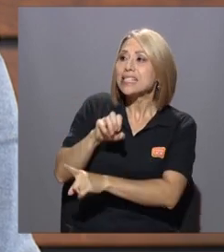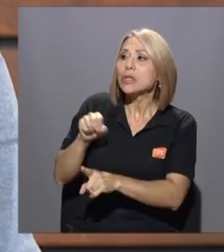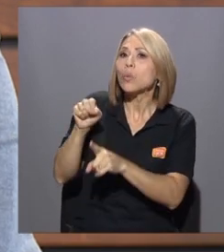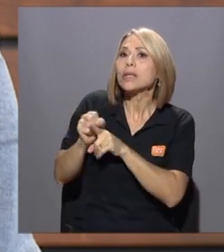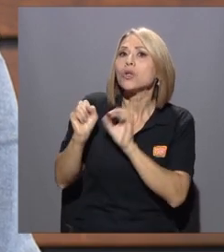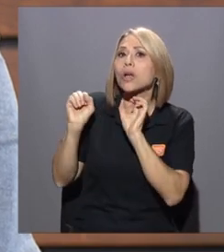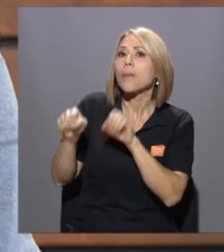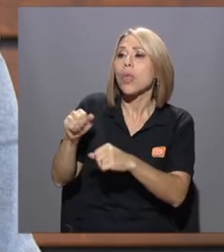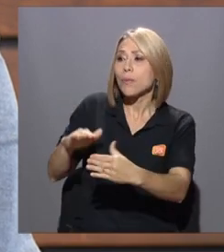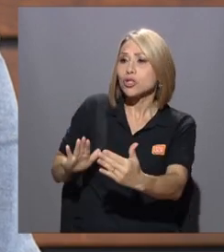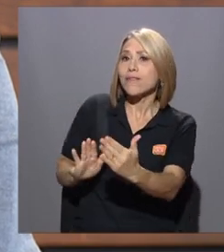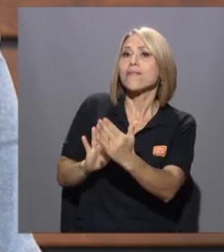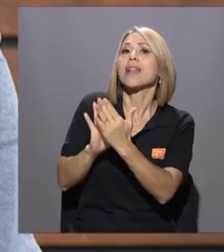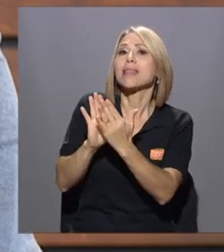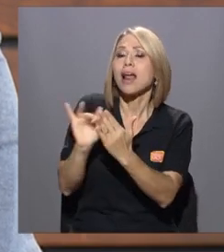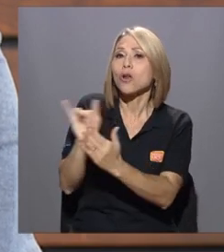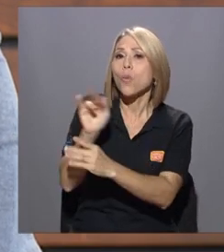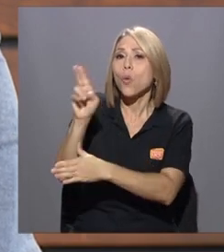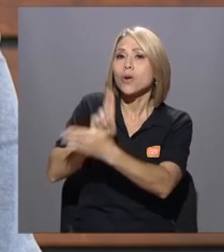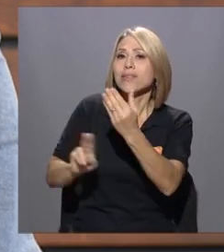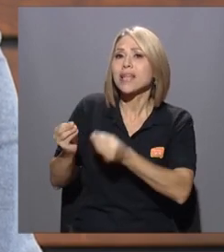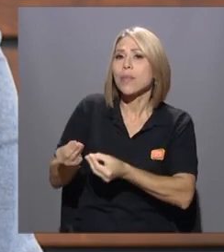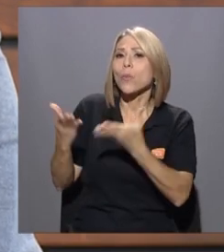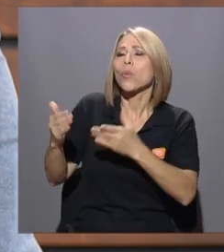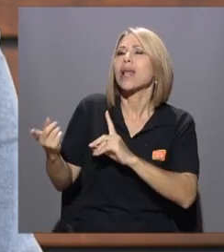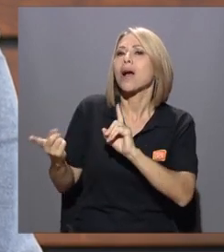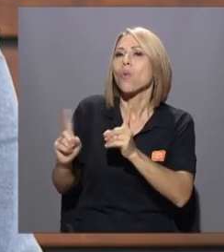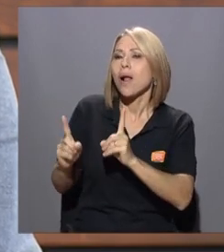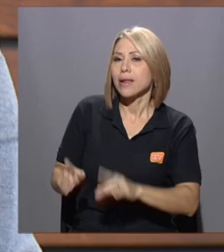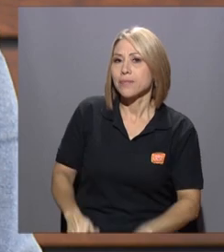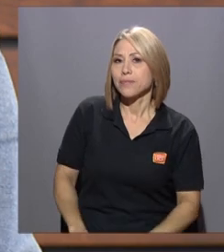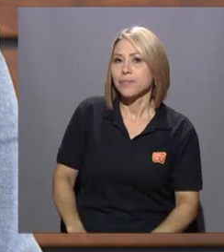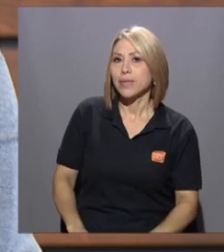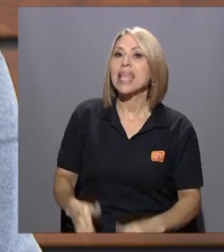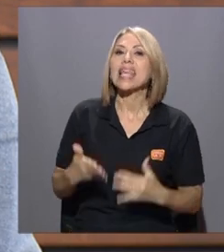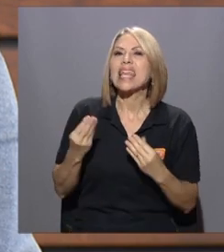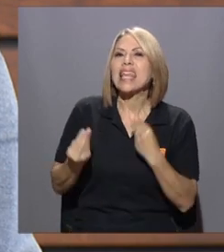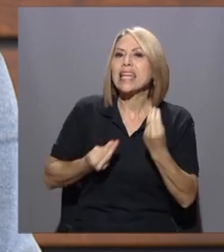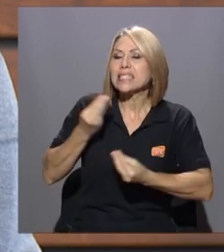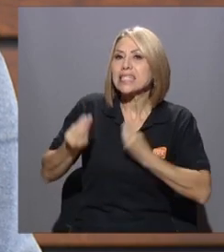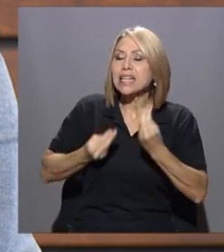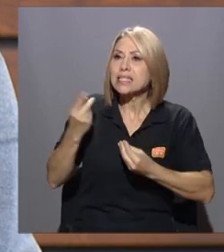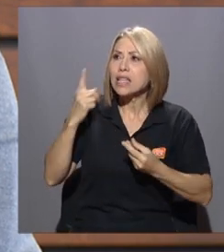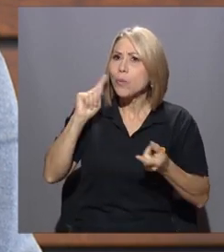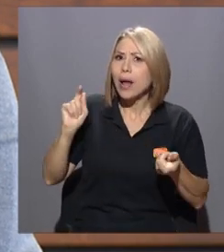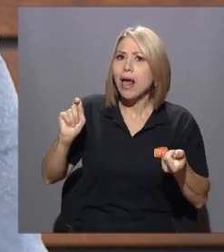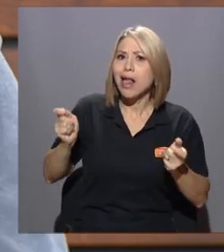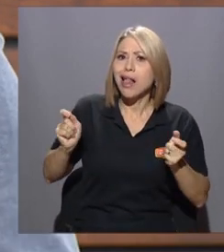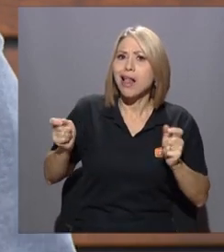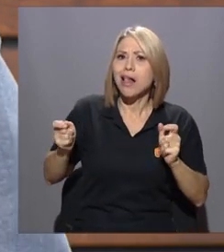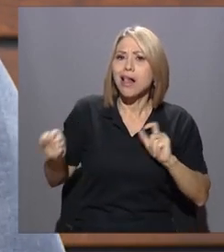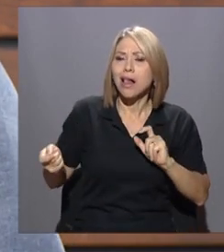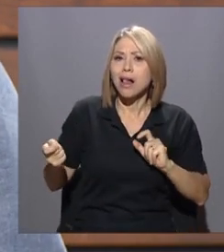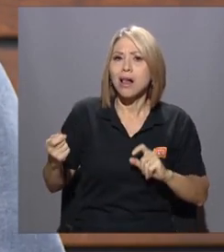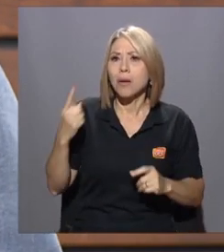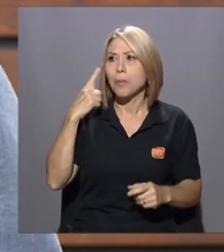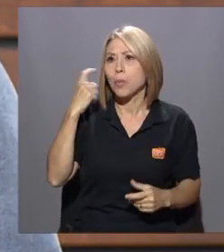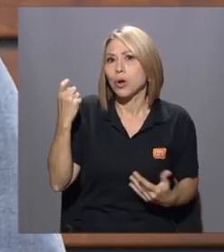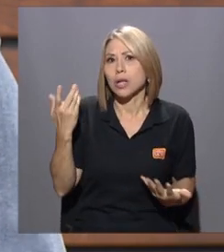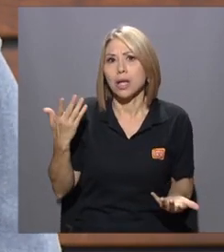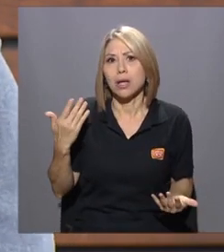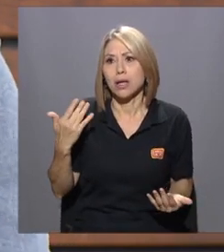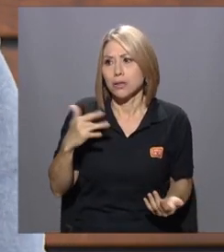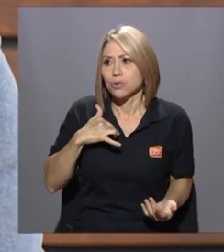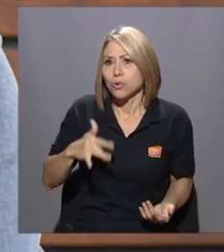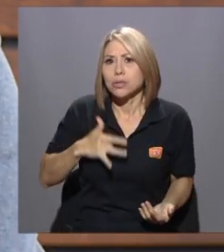enfrentaríamos como universidad pública? ¿Y qué se está haciendo para revertirlo? Porque verdaderamente cada vez